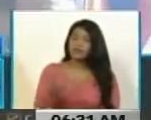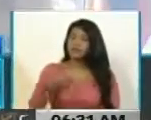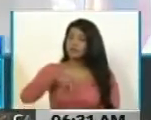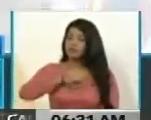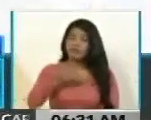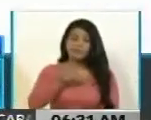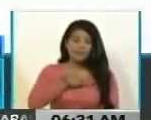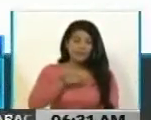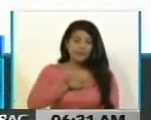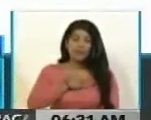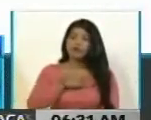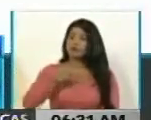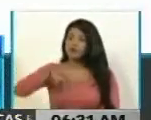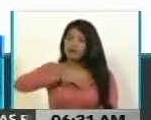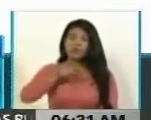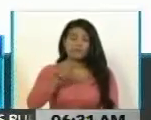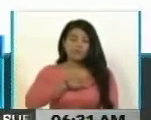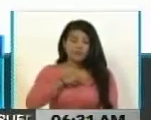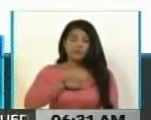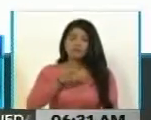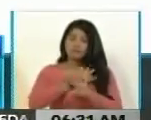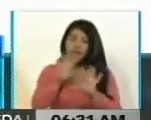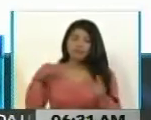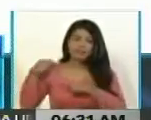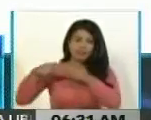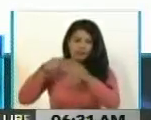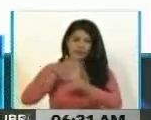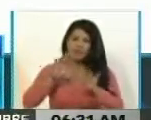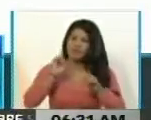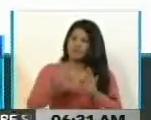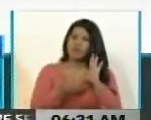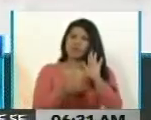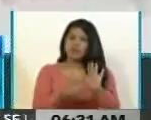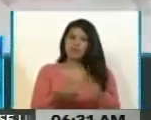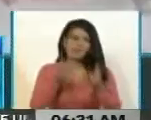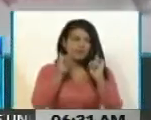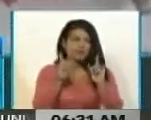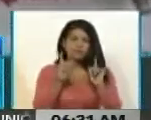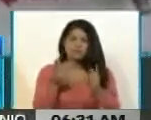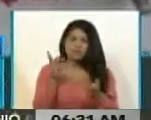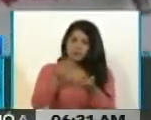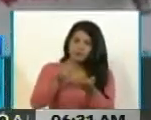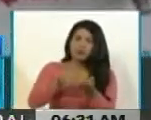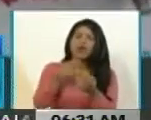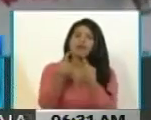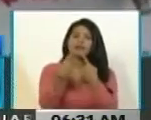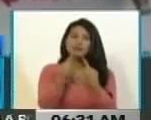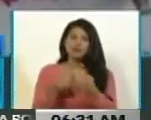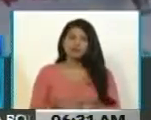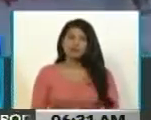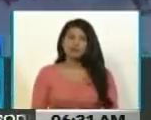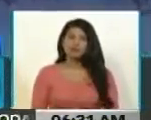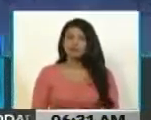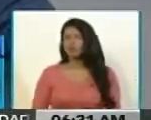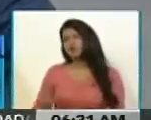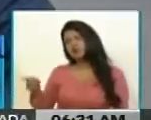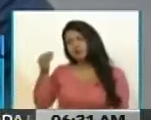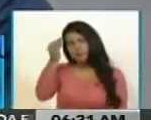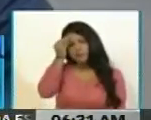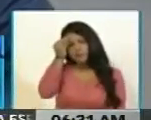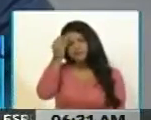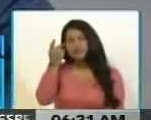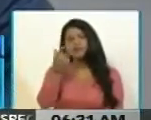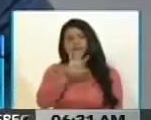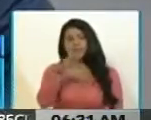los medios tradicionales de darle más espacio a ese discurso popular. ¿Tú crees que esta convocatoria que ha hecho